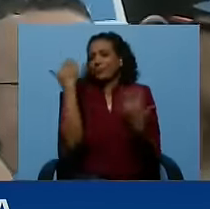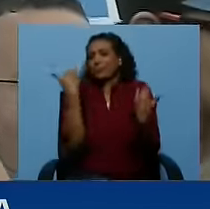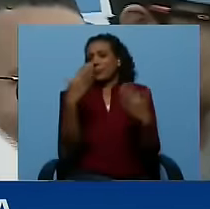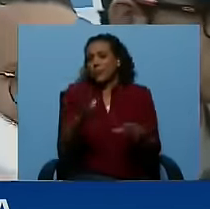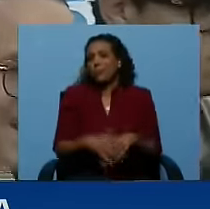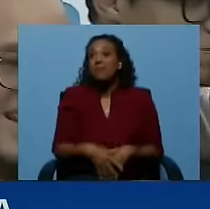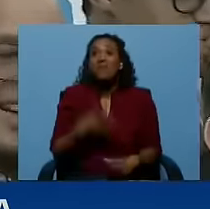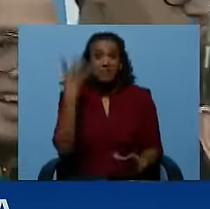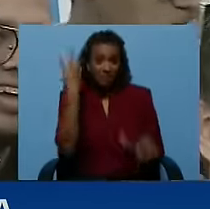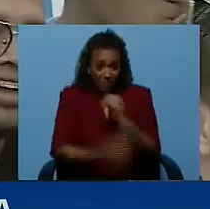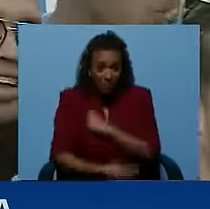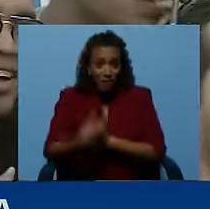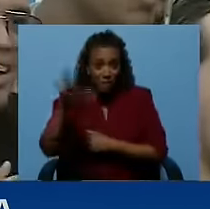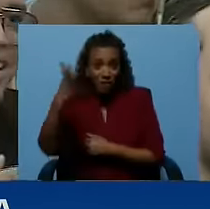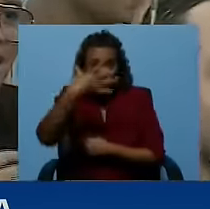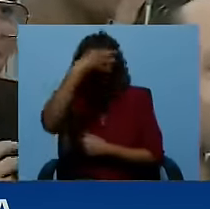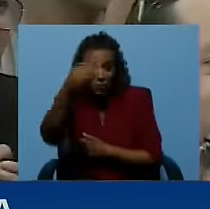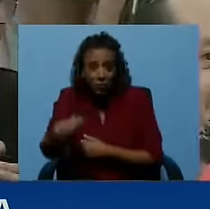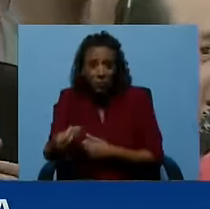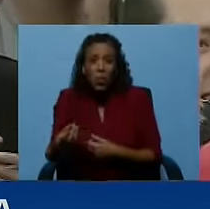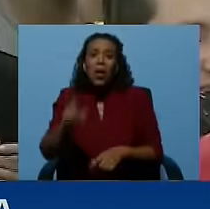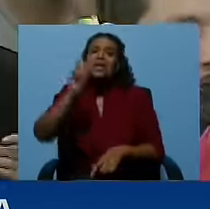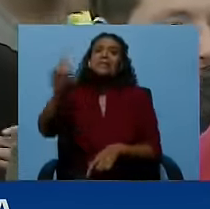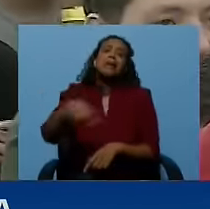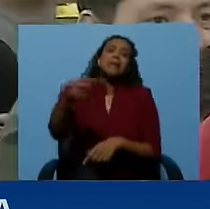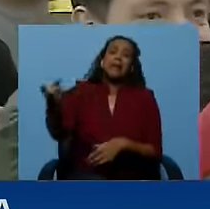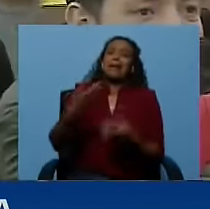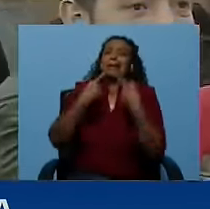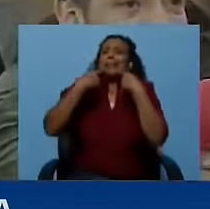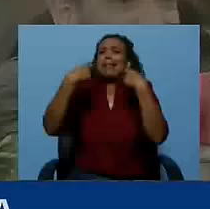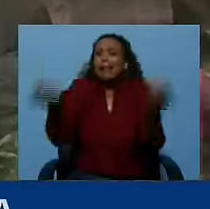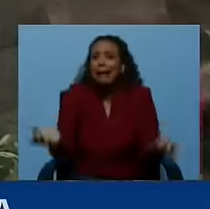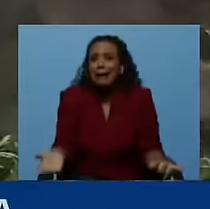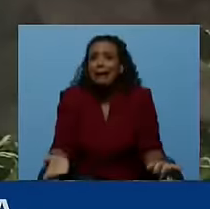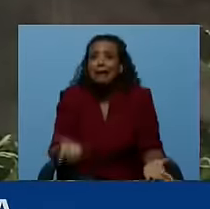Y se marchó. Digan lo que digan.